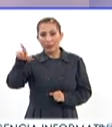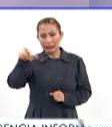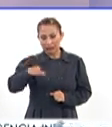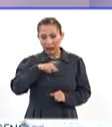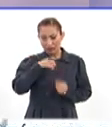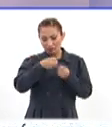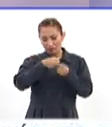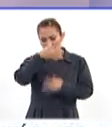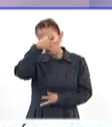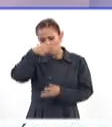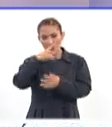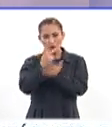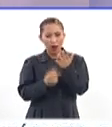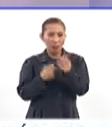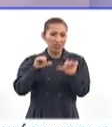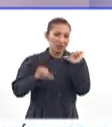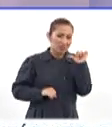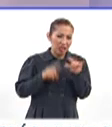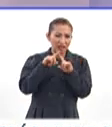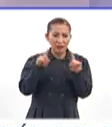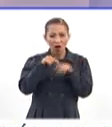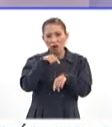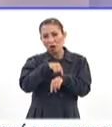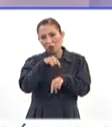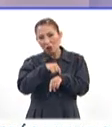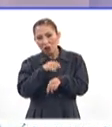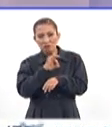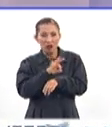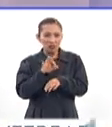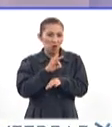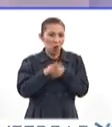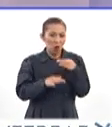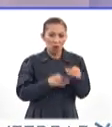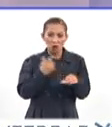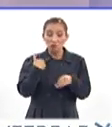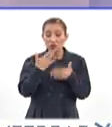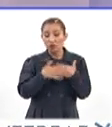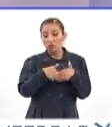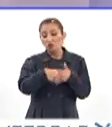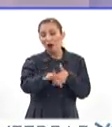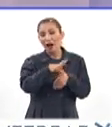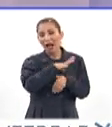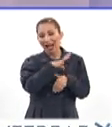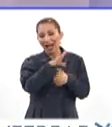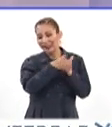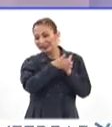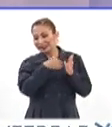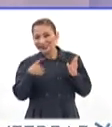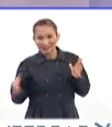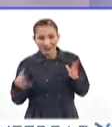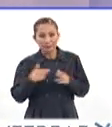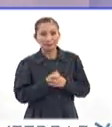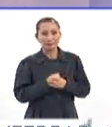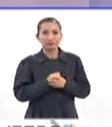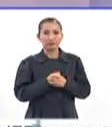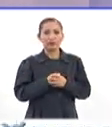filminería.unam.mx. Ahí pueden encontrar el programa día a día, hora a hora, todo lo que va a acontecer en